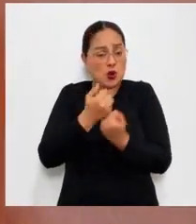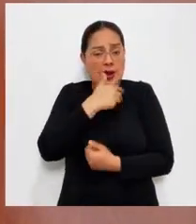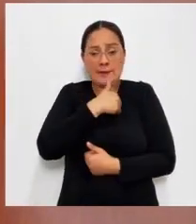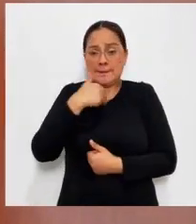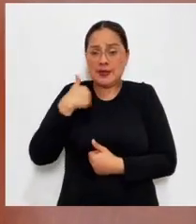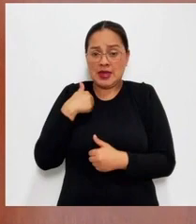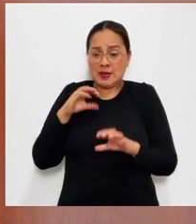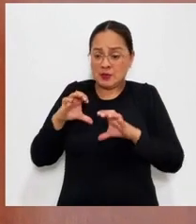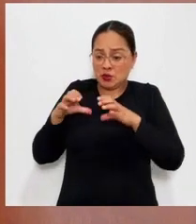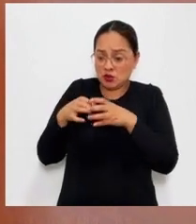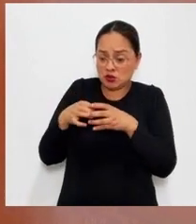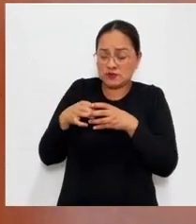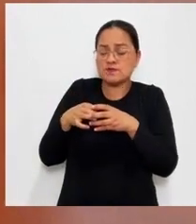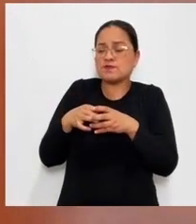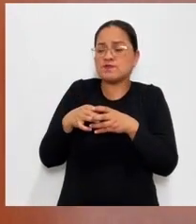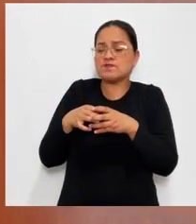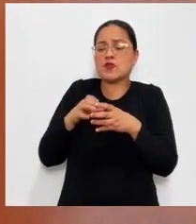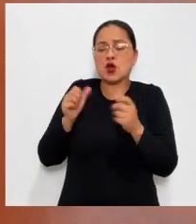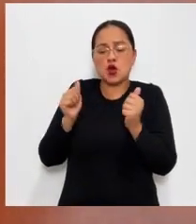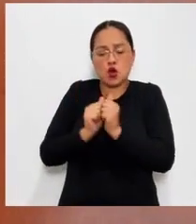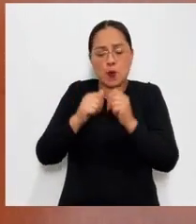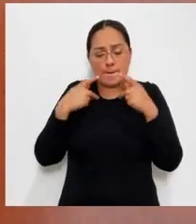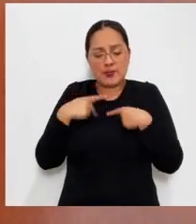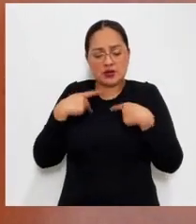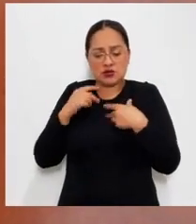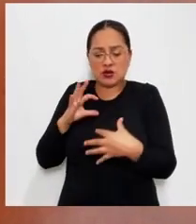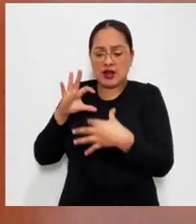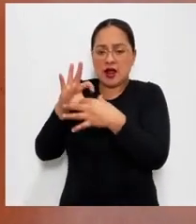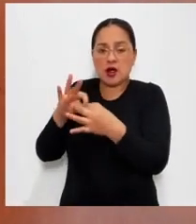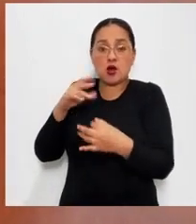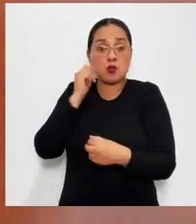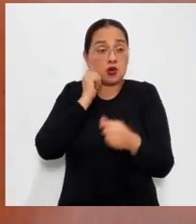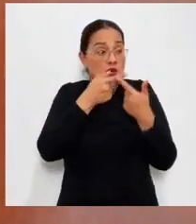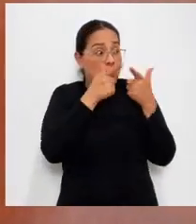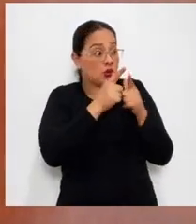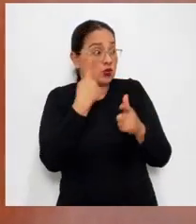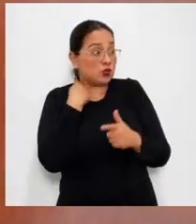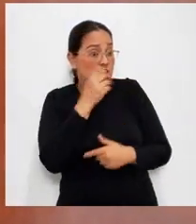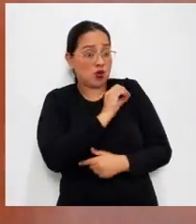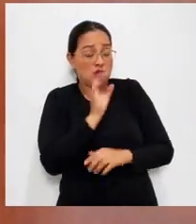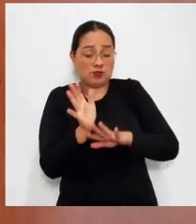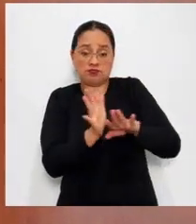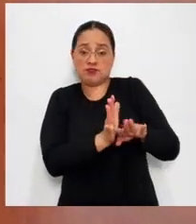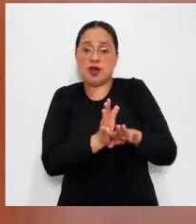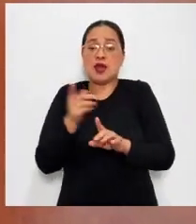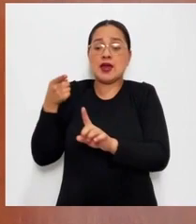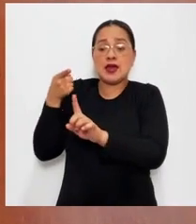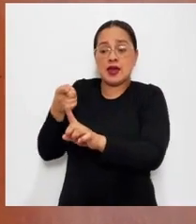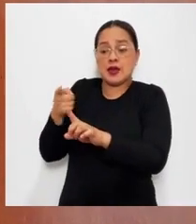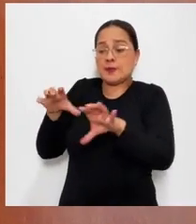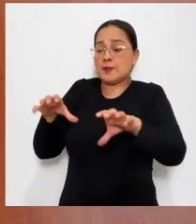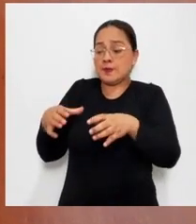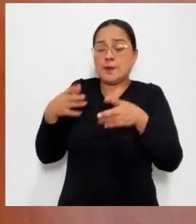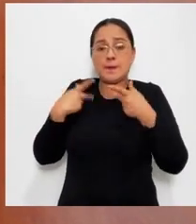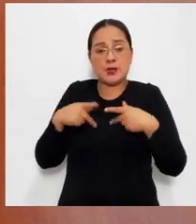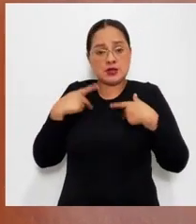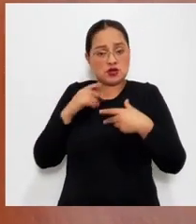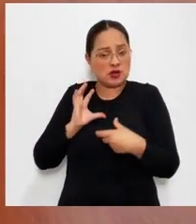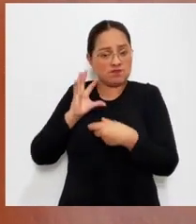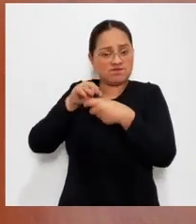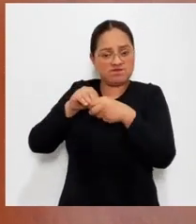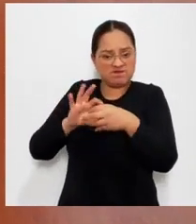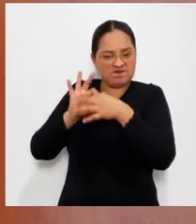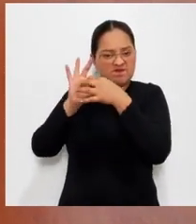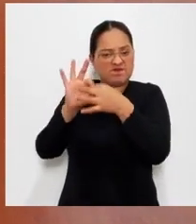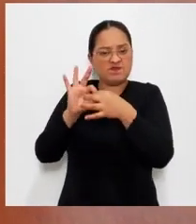este movimiento, que es con la ciudadanía y por encima de los partidos políticos la única manera de sacar adelante los